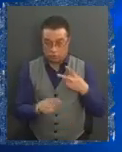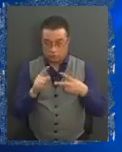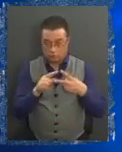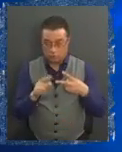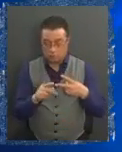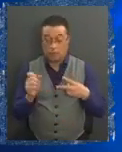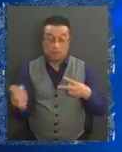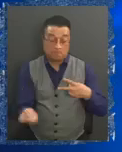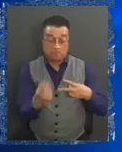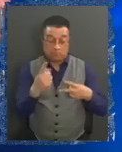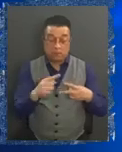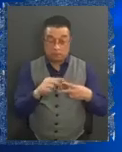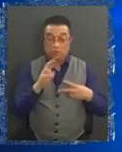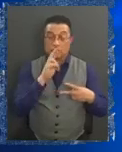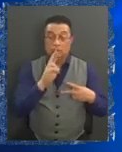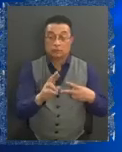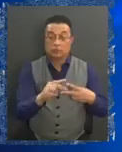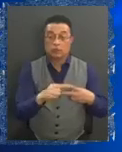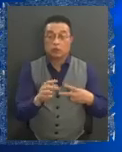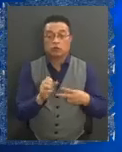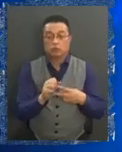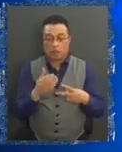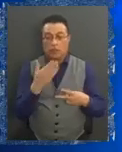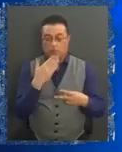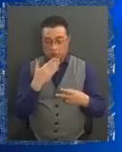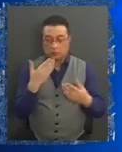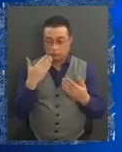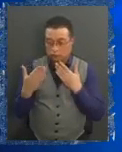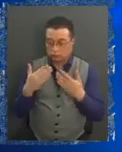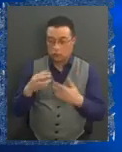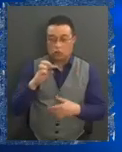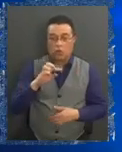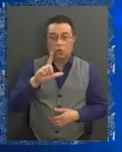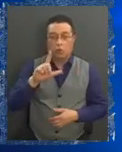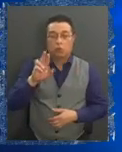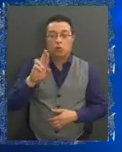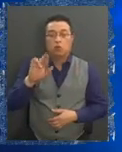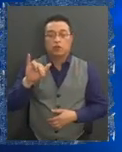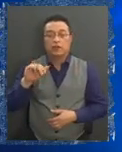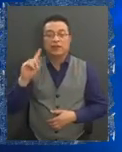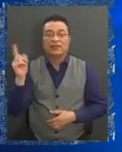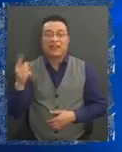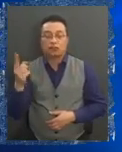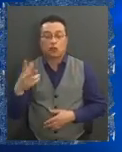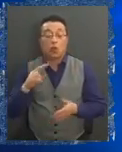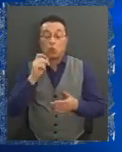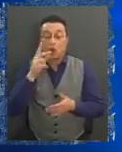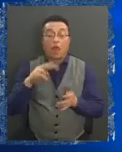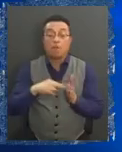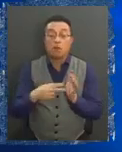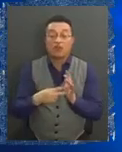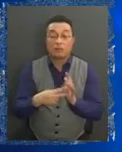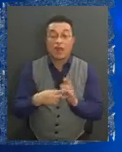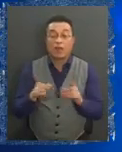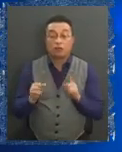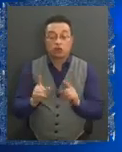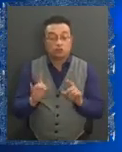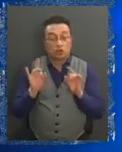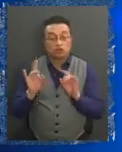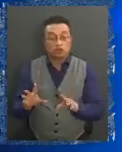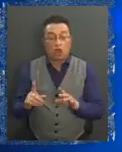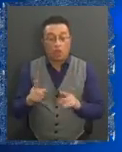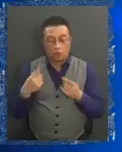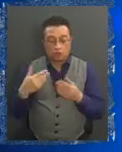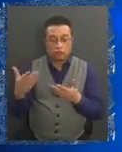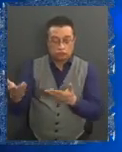que voy a es, no puedo restarme a al debate sobre la plurinacionalidad. ¿Cuál es el problema a mi juicio? No solo es que estamos importando